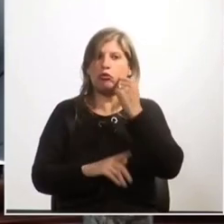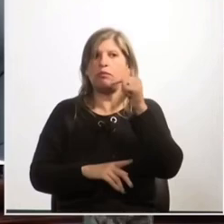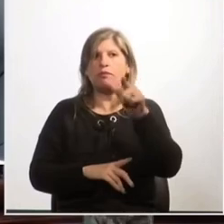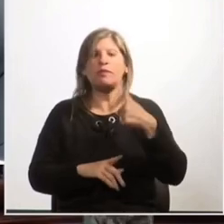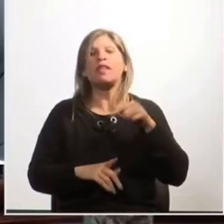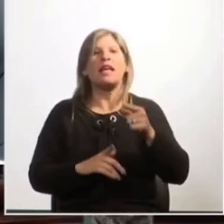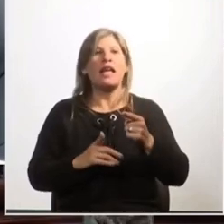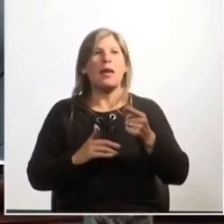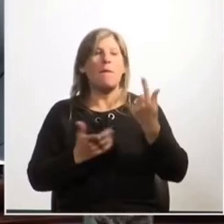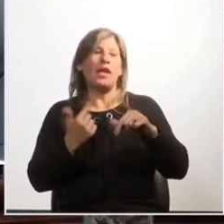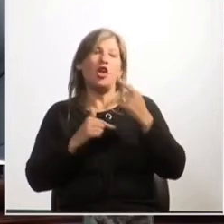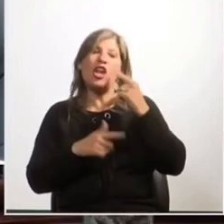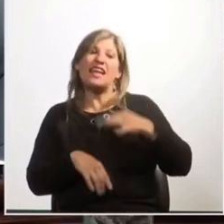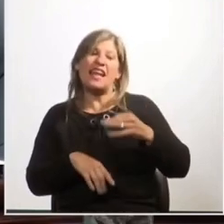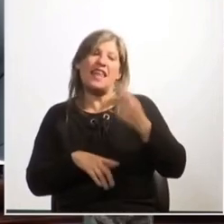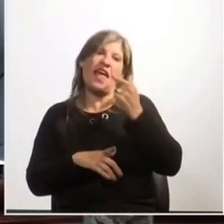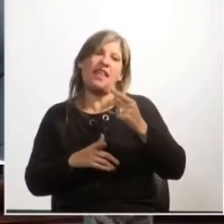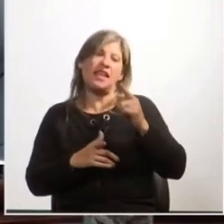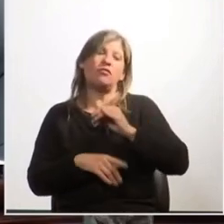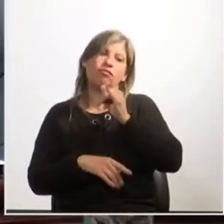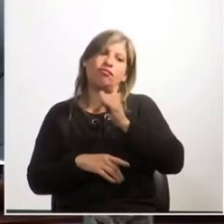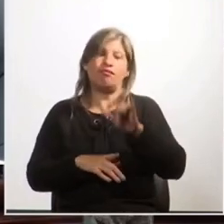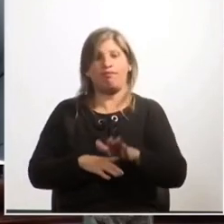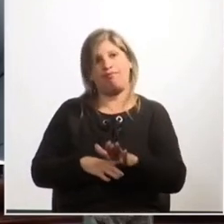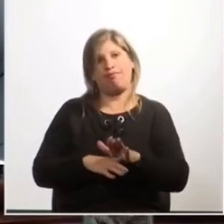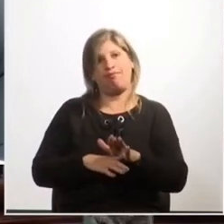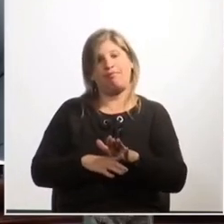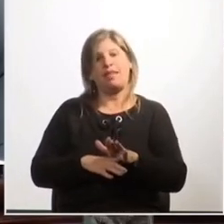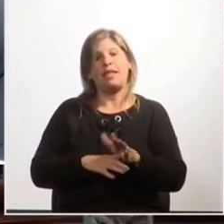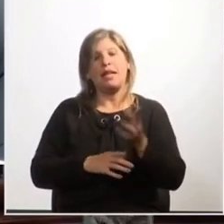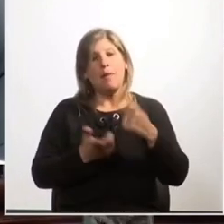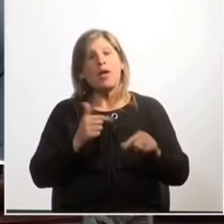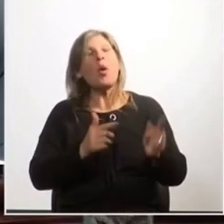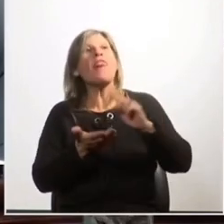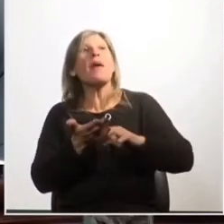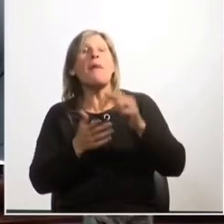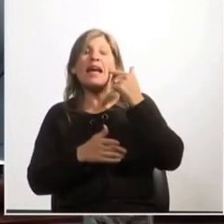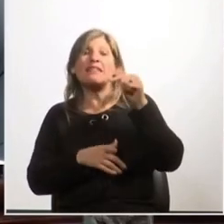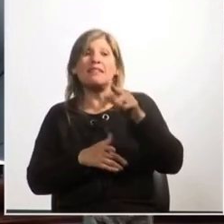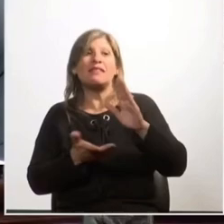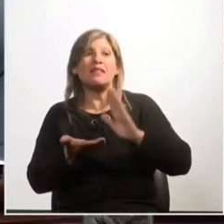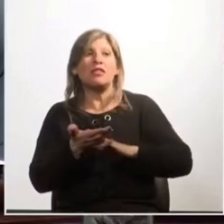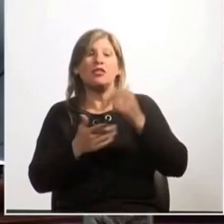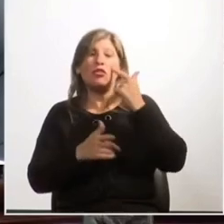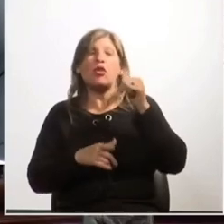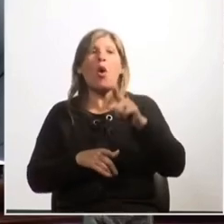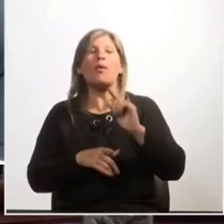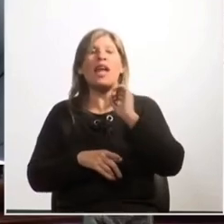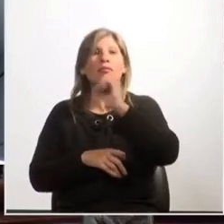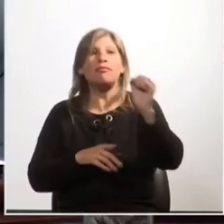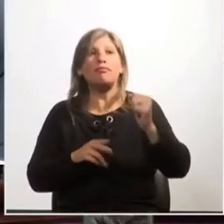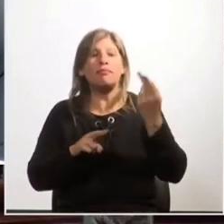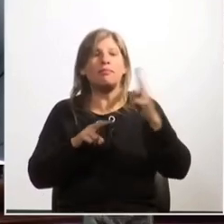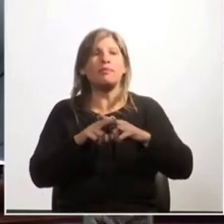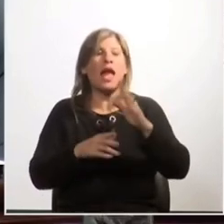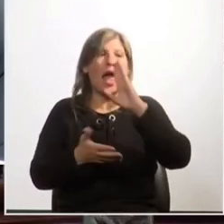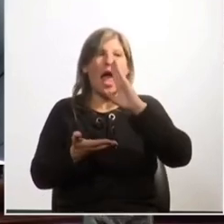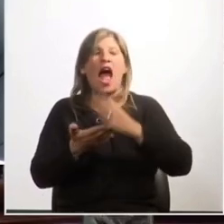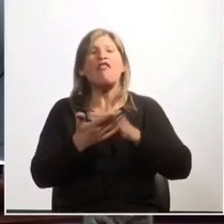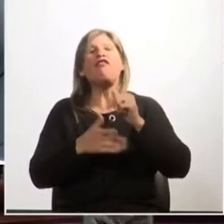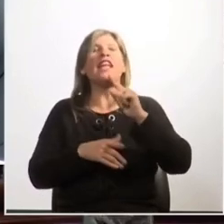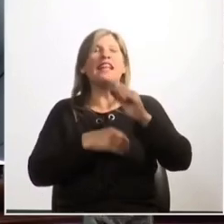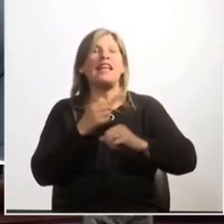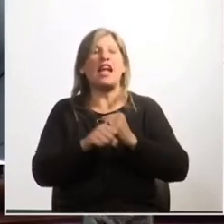construyen relatos. Pero Donangelo dijo más. Refiriéndose a los homicidios acaecidos sobre el final de